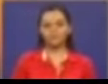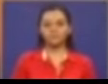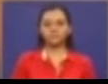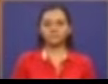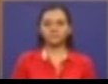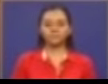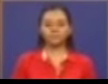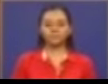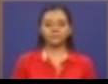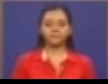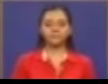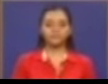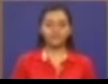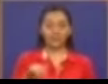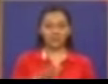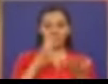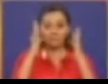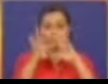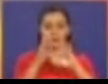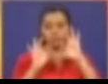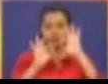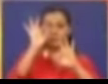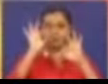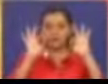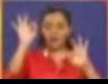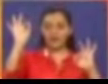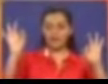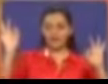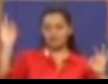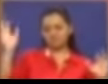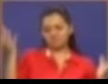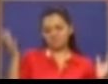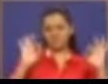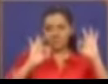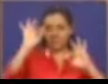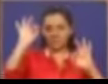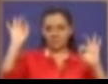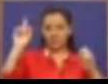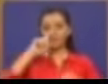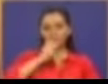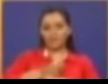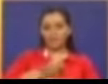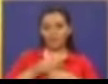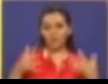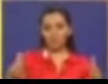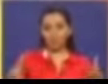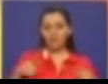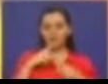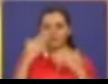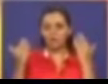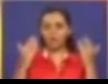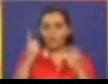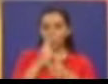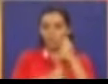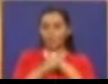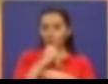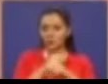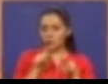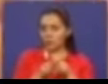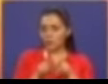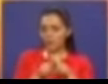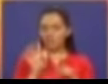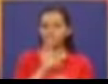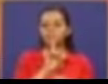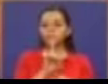Esta es la evolución de la tasa de desempleo, básicamente hay que comparar con el mismo periodo del año anterior. Es un